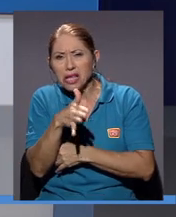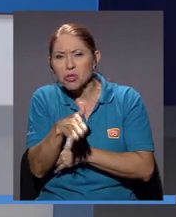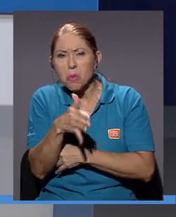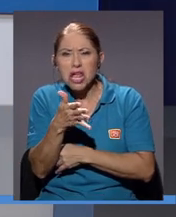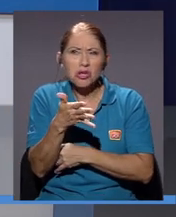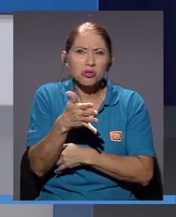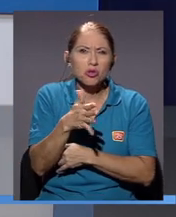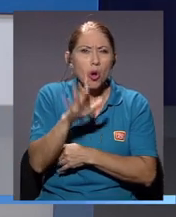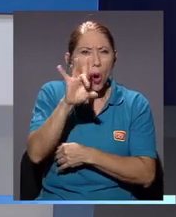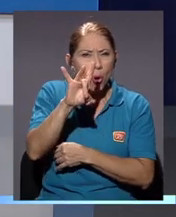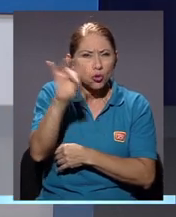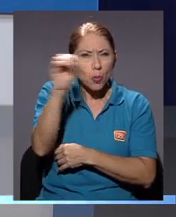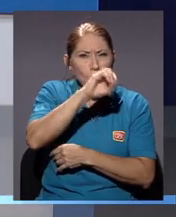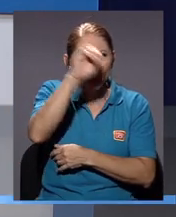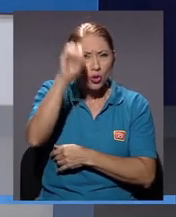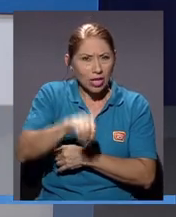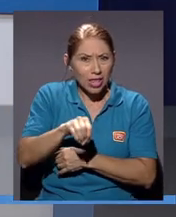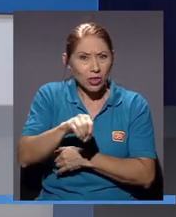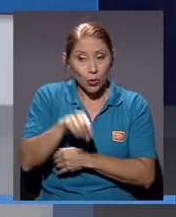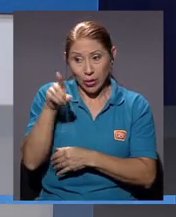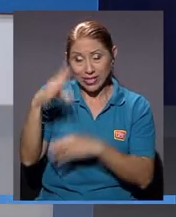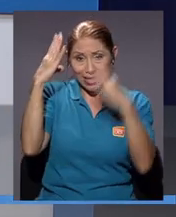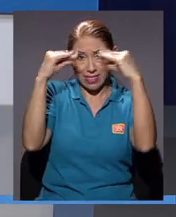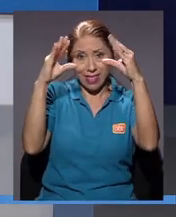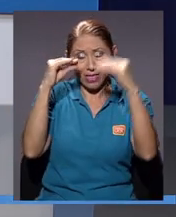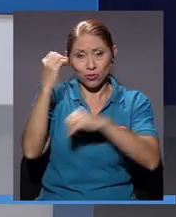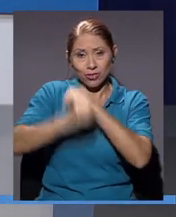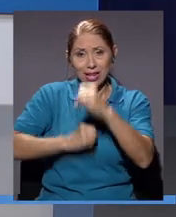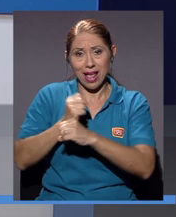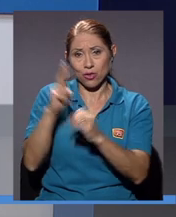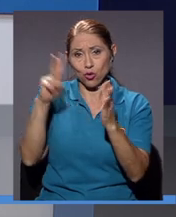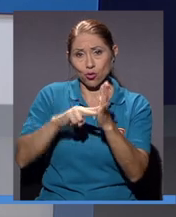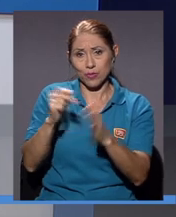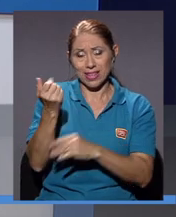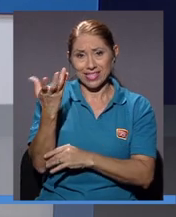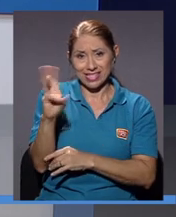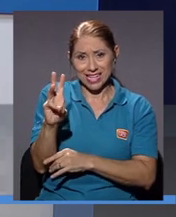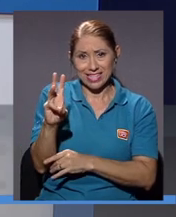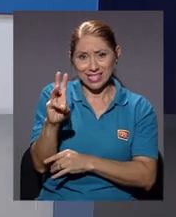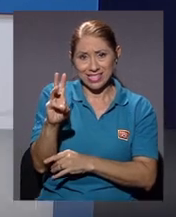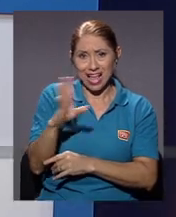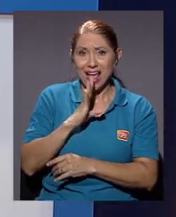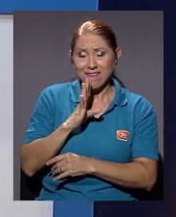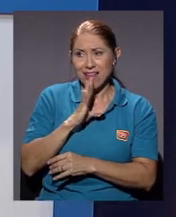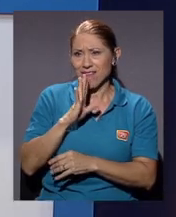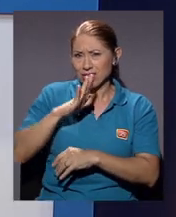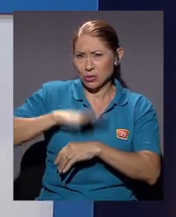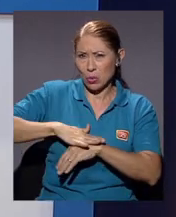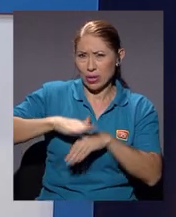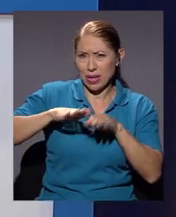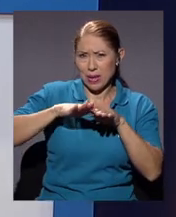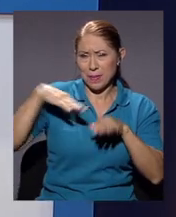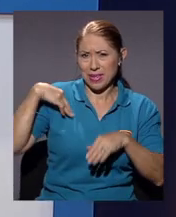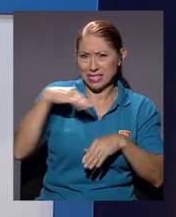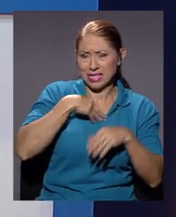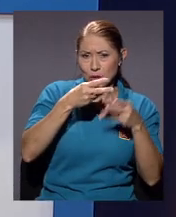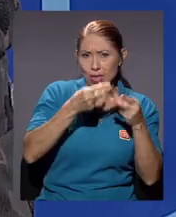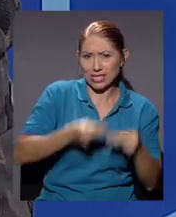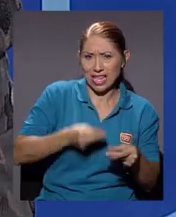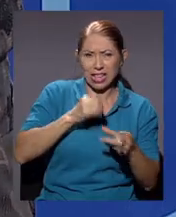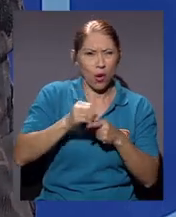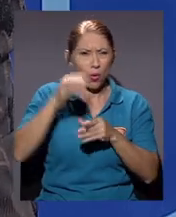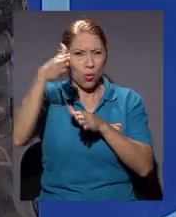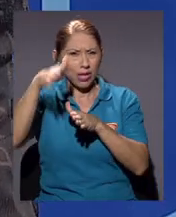un 18 por ciento datos del 2016 hablaba con ustedes del ministerio de hacienda o de la contraloría del 2016